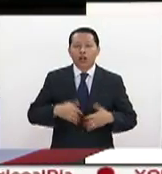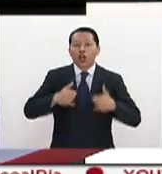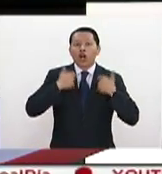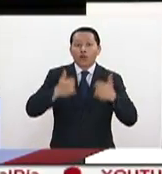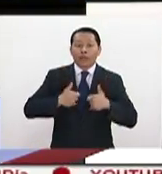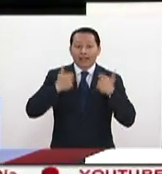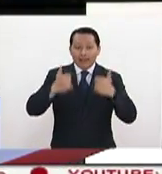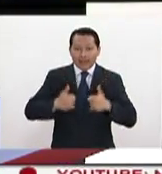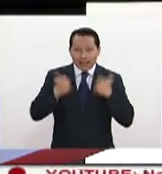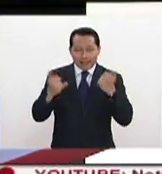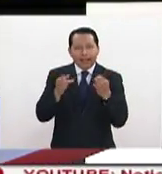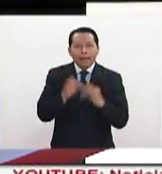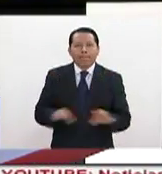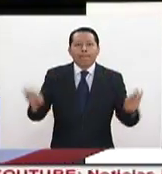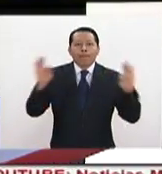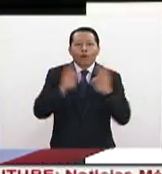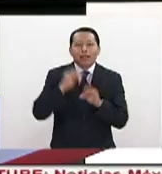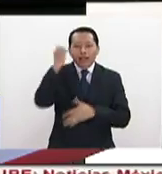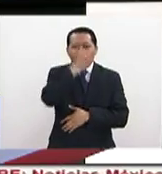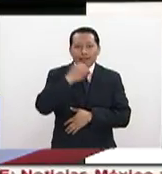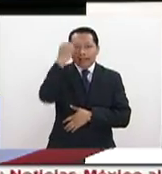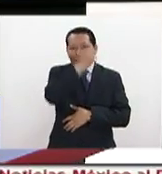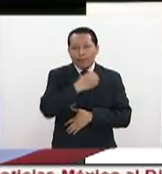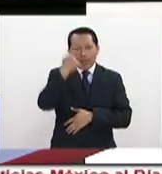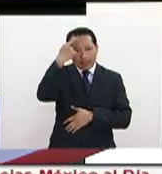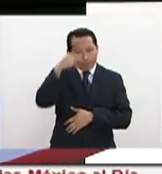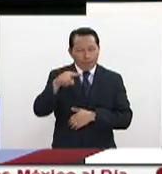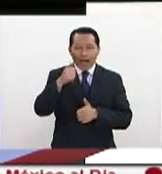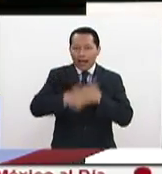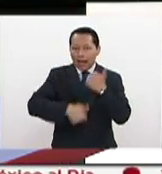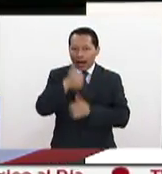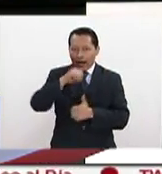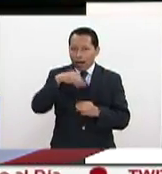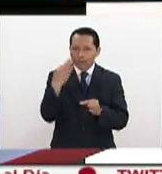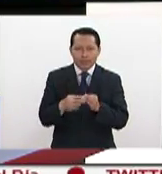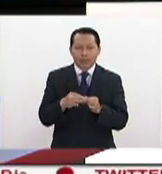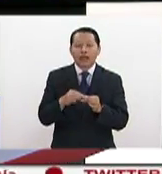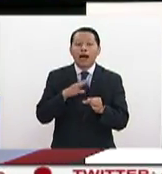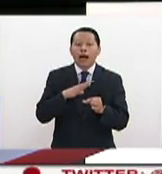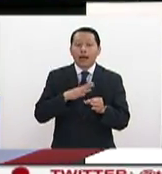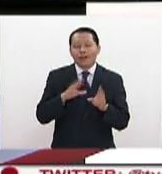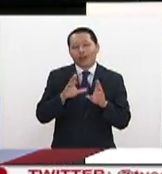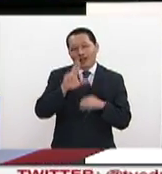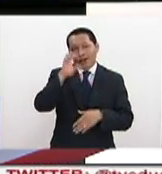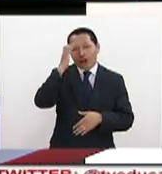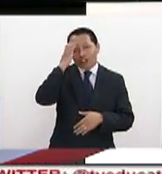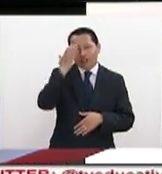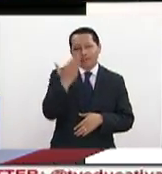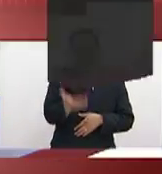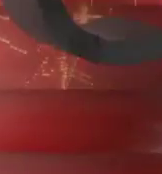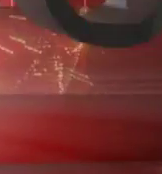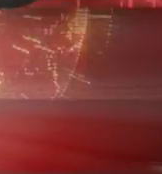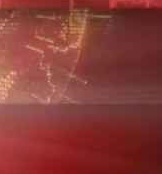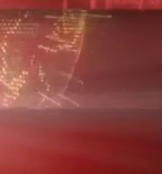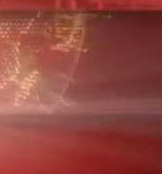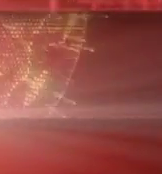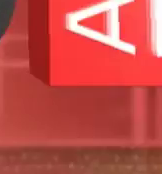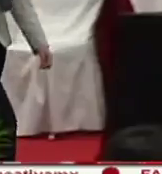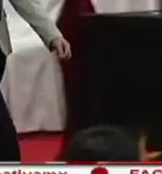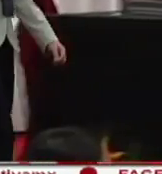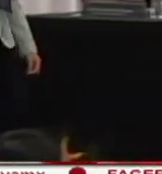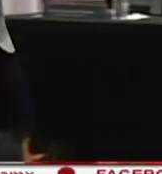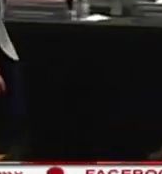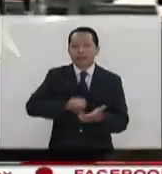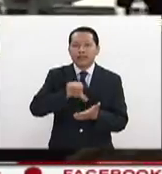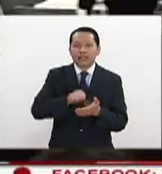Jóvenes que obtuvieron un papel destacado en el examen para concluir su carrera recibieron un merecido reconocimiento. El